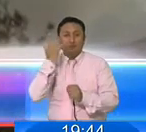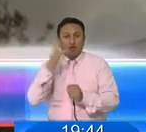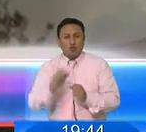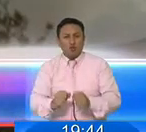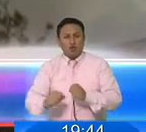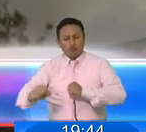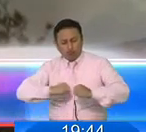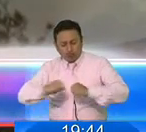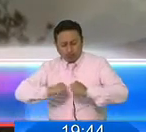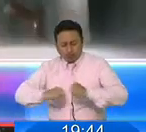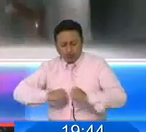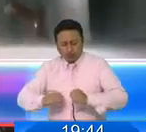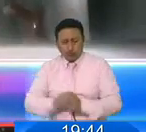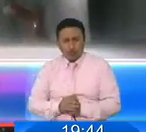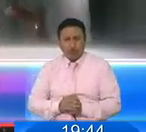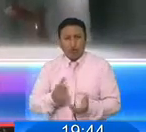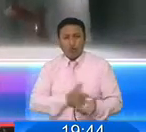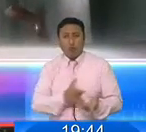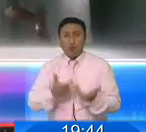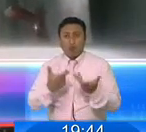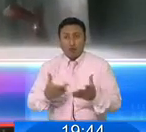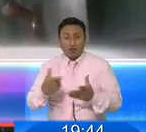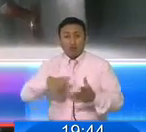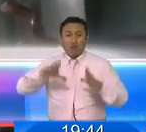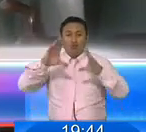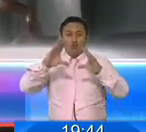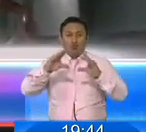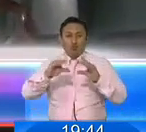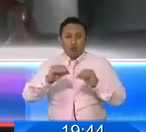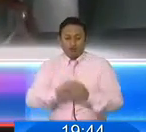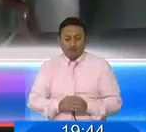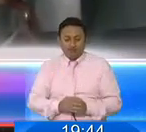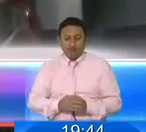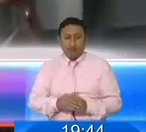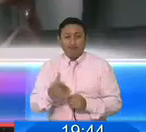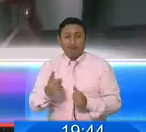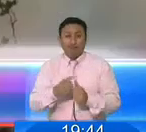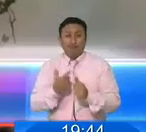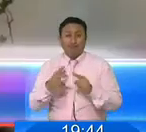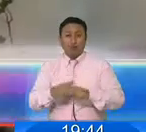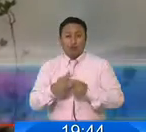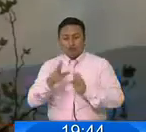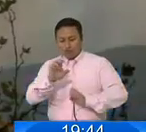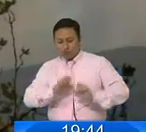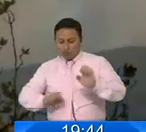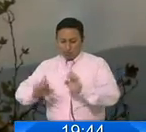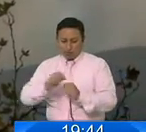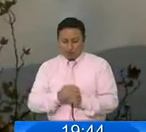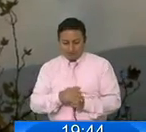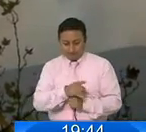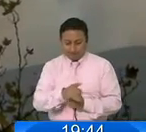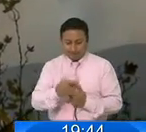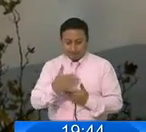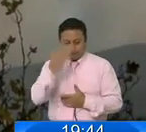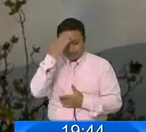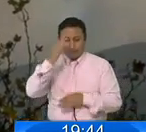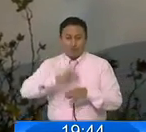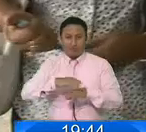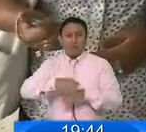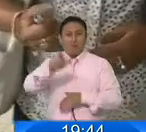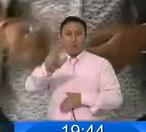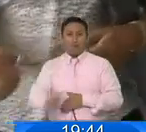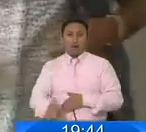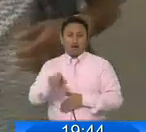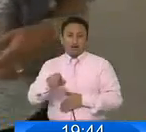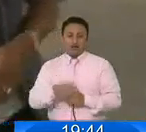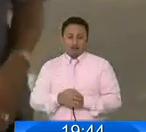miembros de la casaca roja lograron extinguir el incendio las primeras evaluaciones determinaron que fue provocado por lo cual los representantes